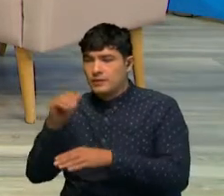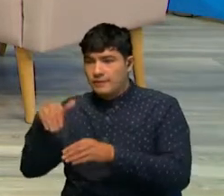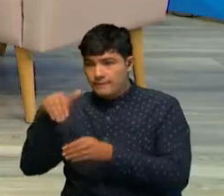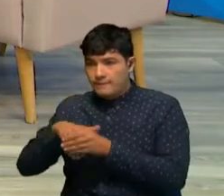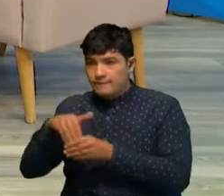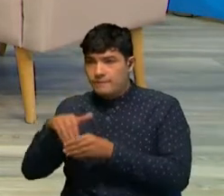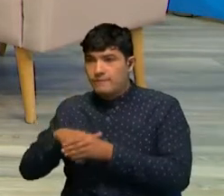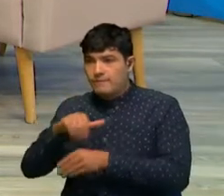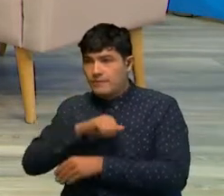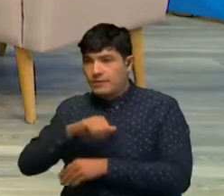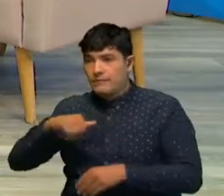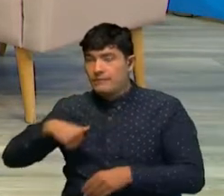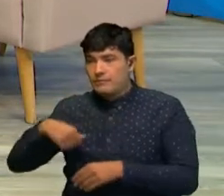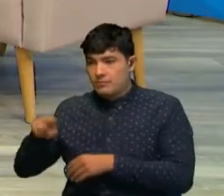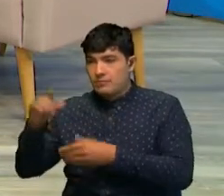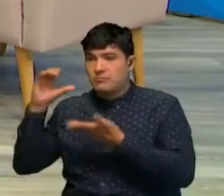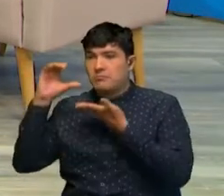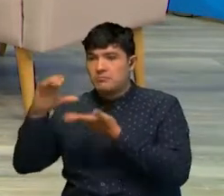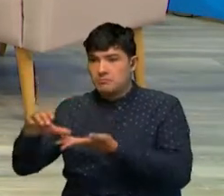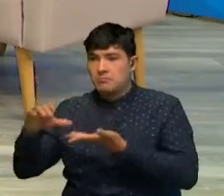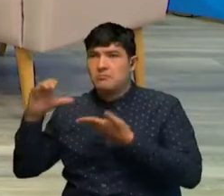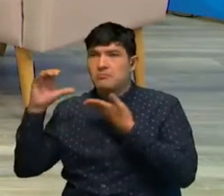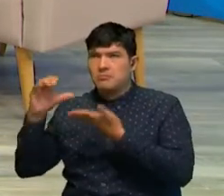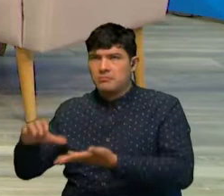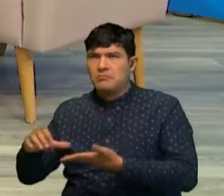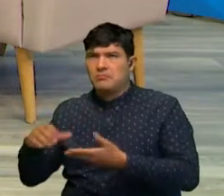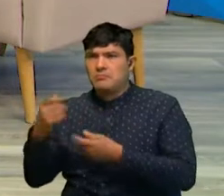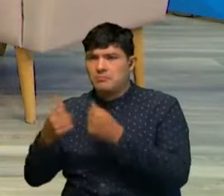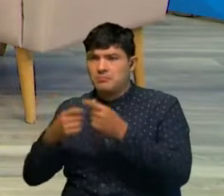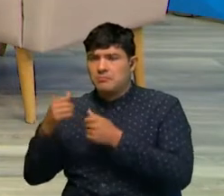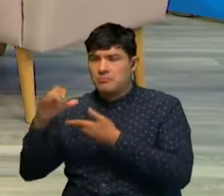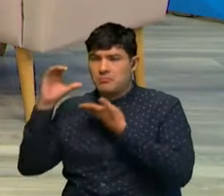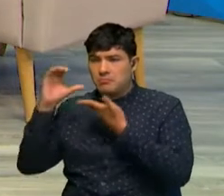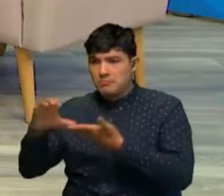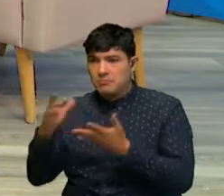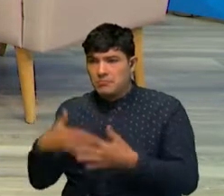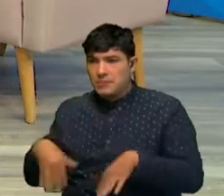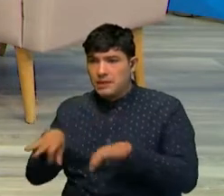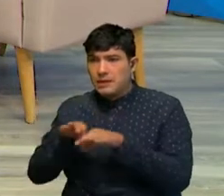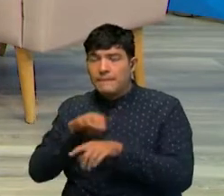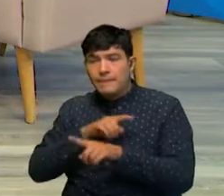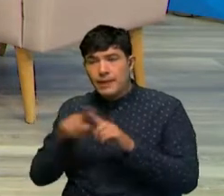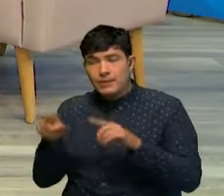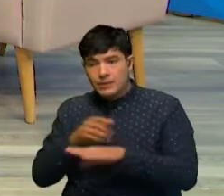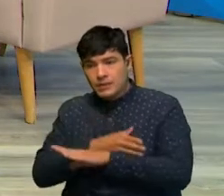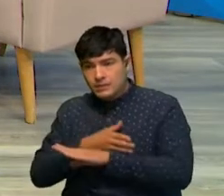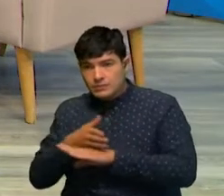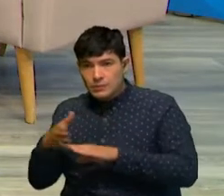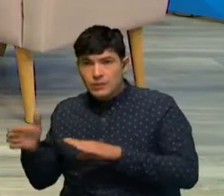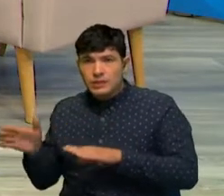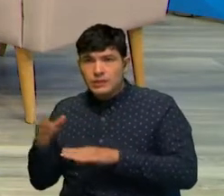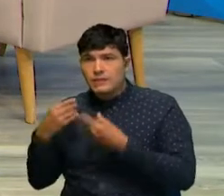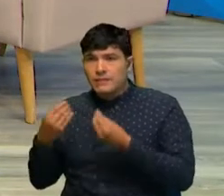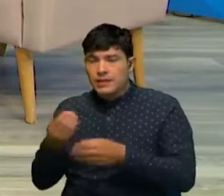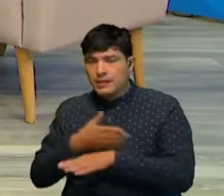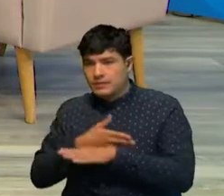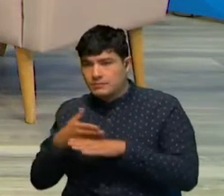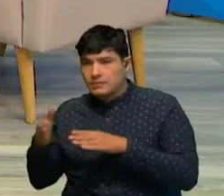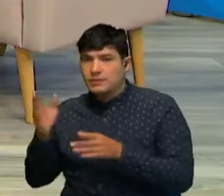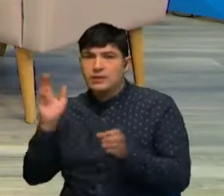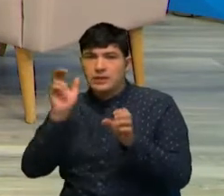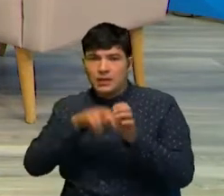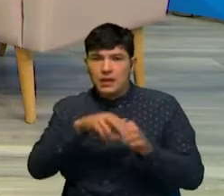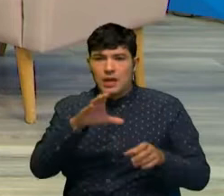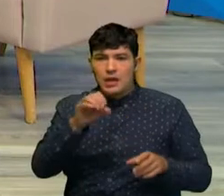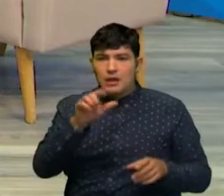privado, que están devengando sí, unos ingresos importantes para poderlo pasarse a Colpensiones, sí,